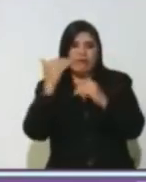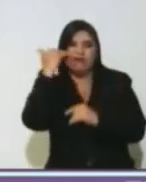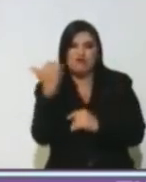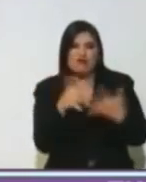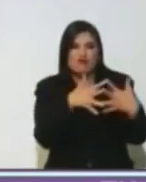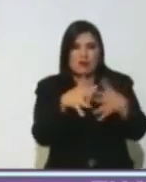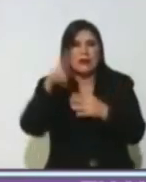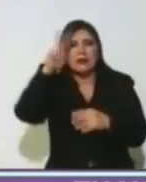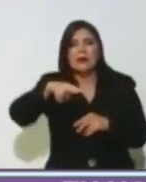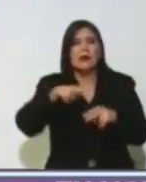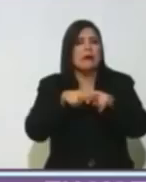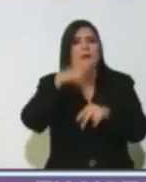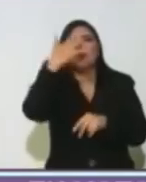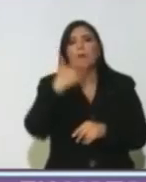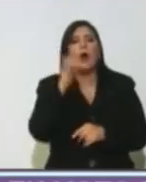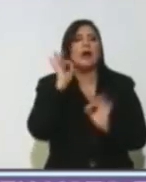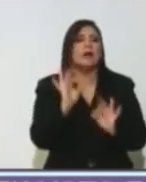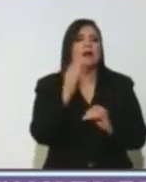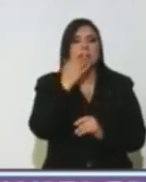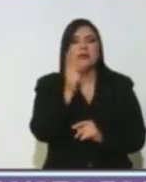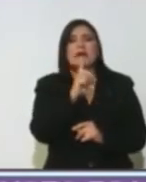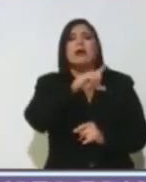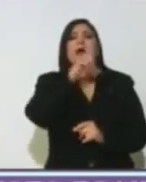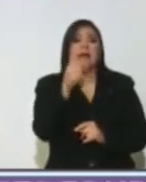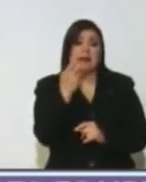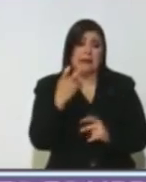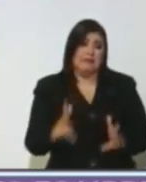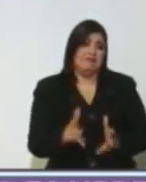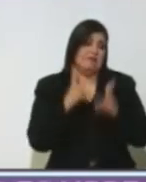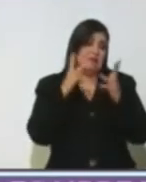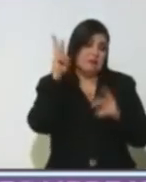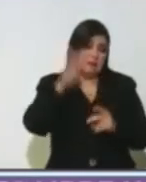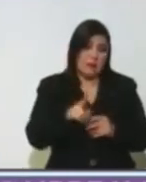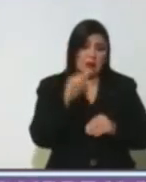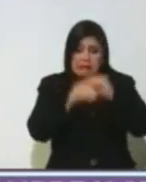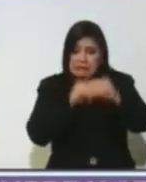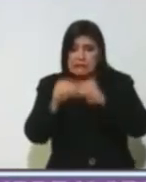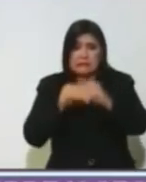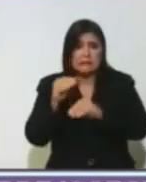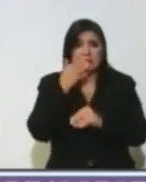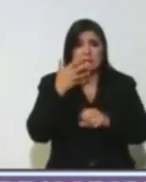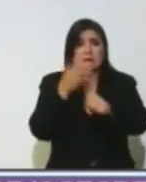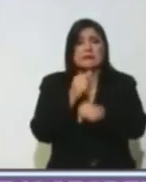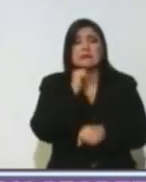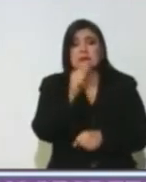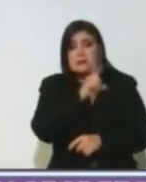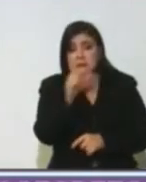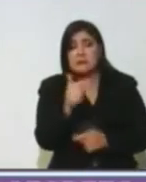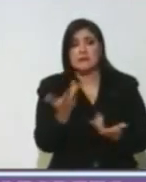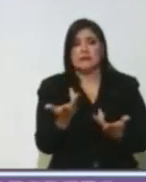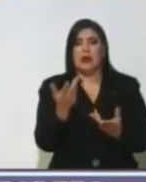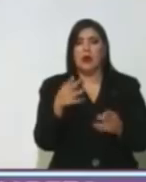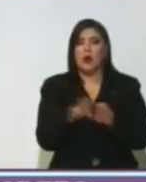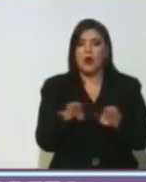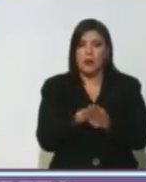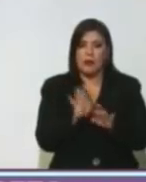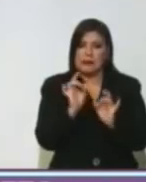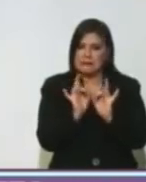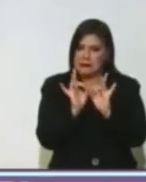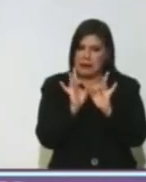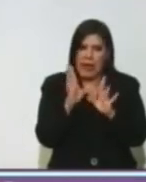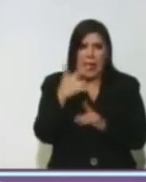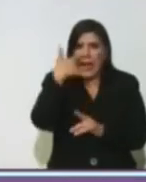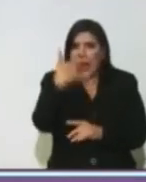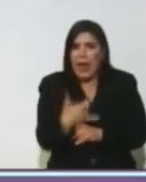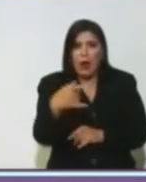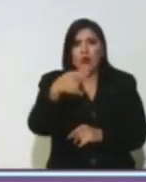y es realmente sorprendente que aún no haya existido algún tipo de accidente fatal